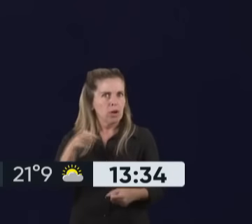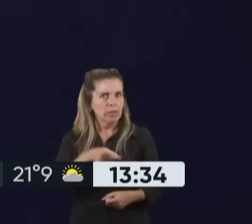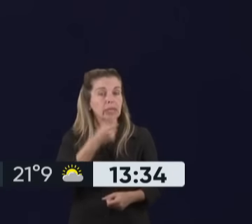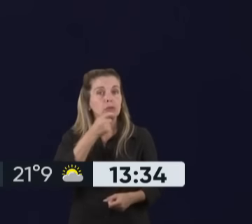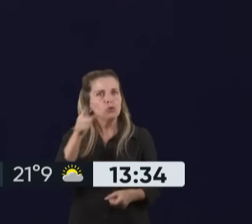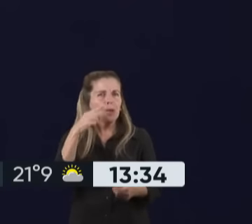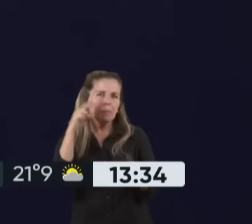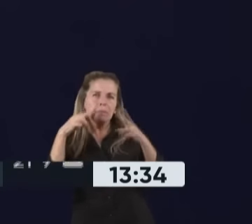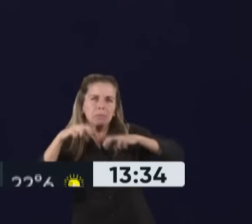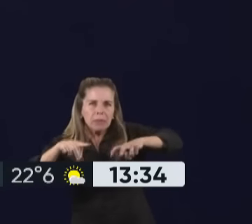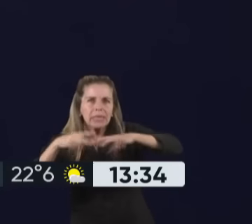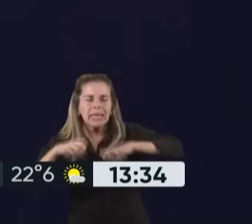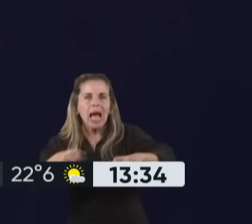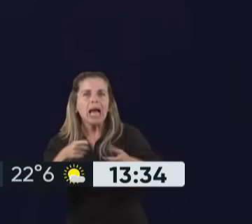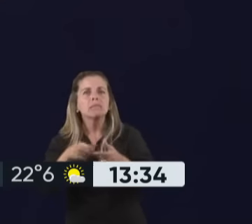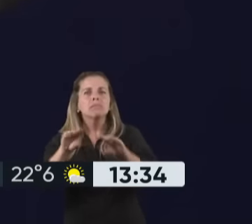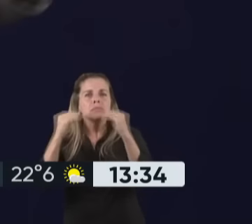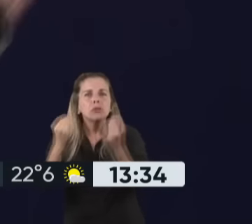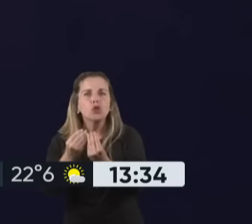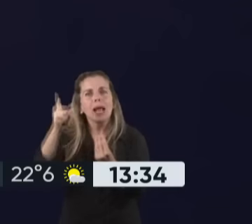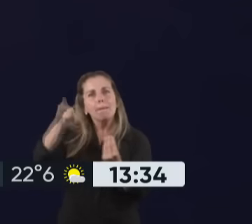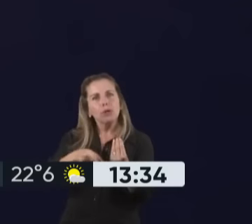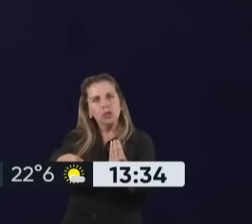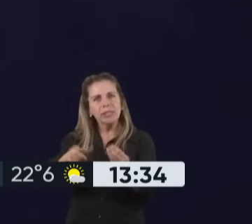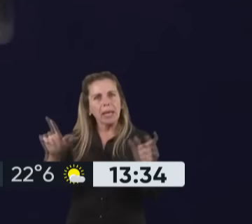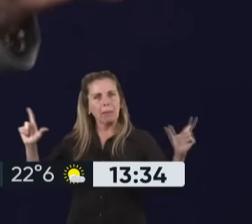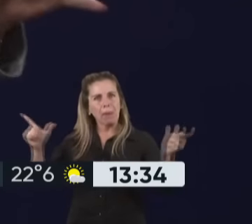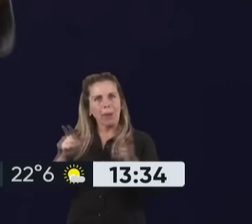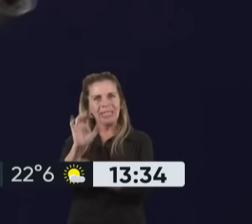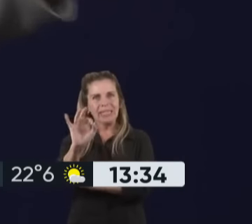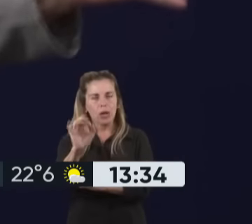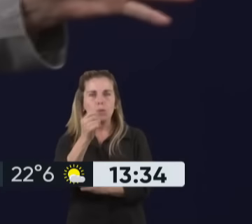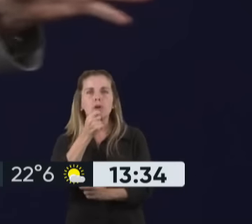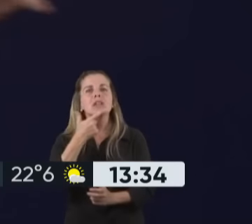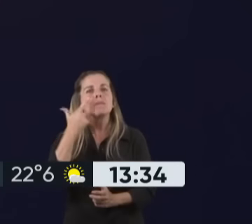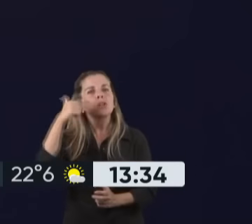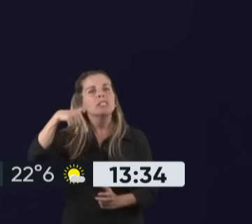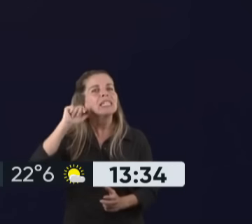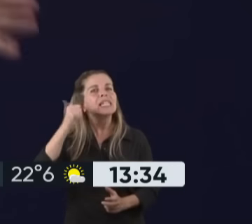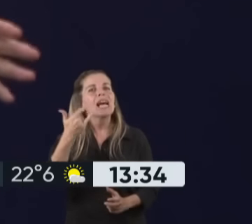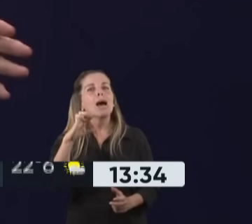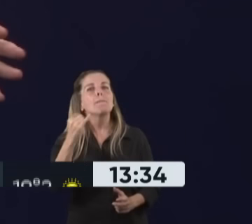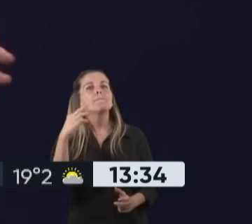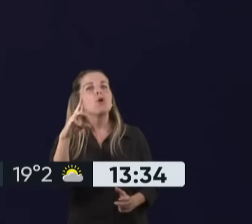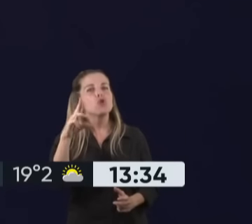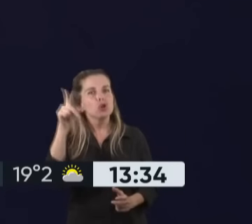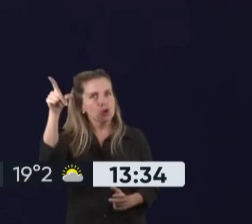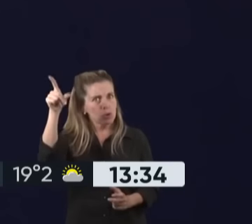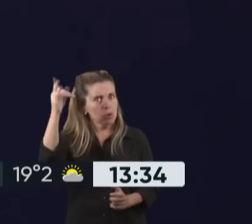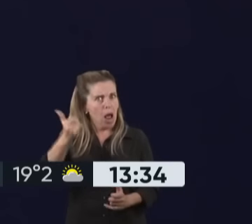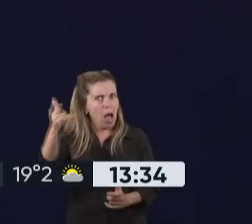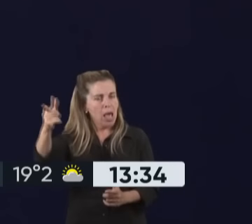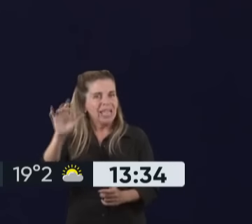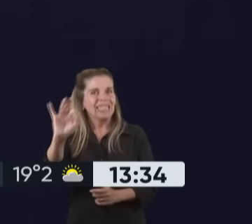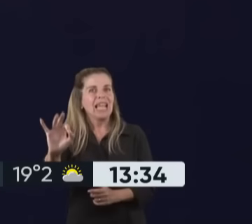de delitos tiende a cero. Singapur, para dar un ejemplo.